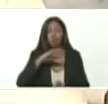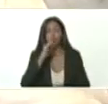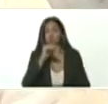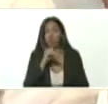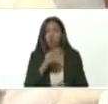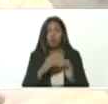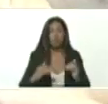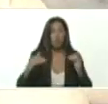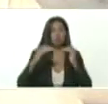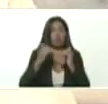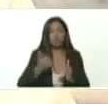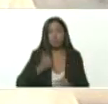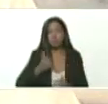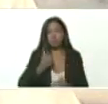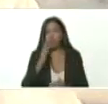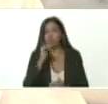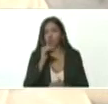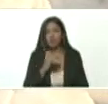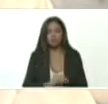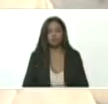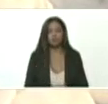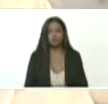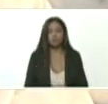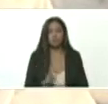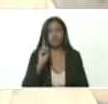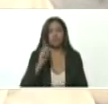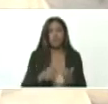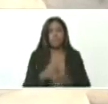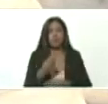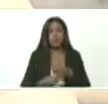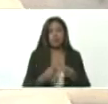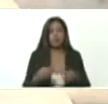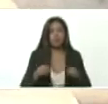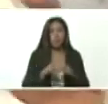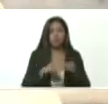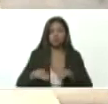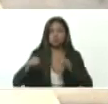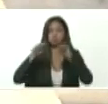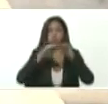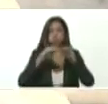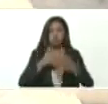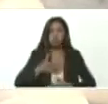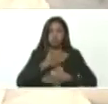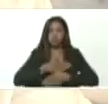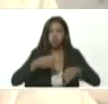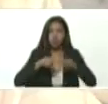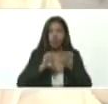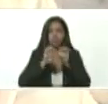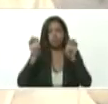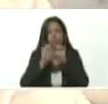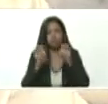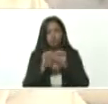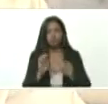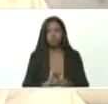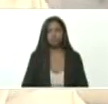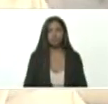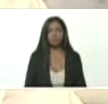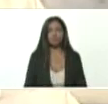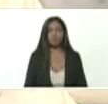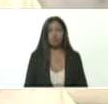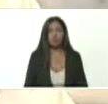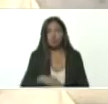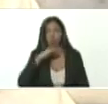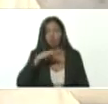la igualdad de oportunidades. Es necesario crear la igualdad de condiciones en la educación. No basta